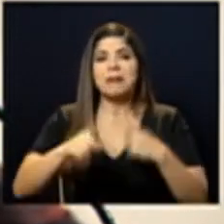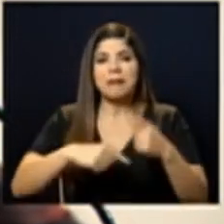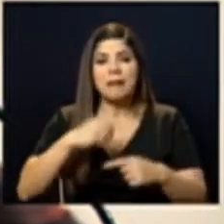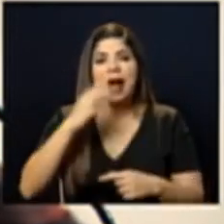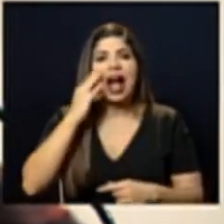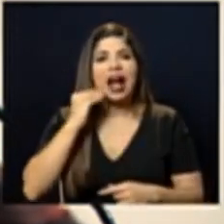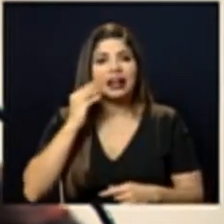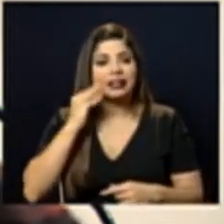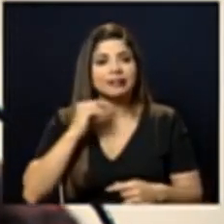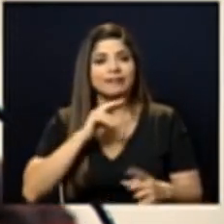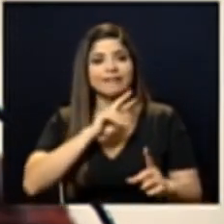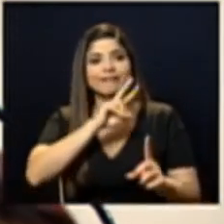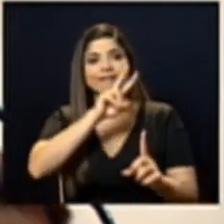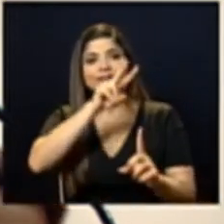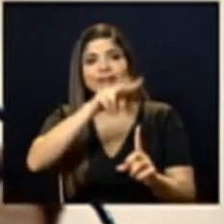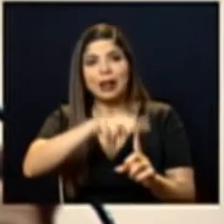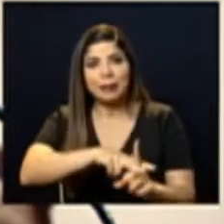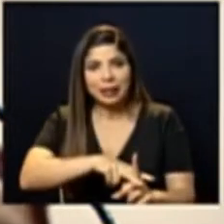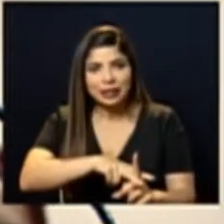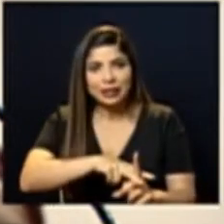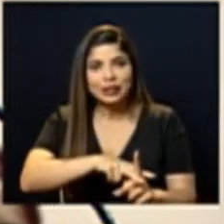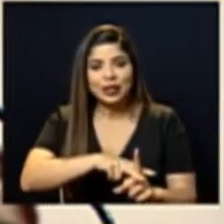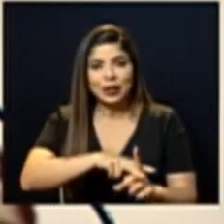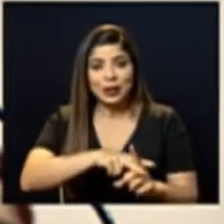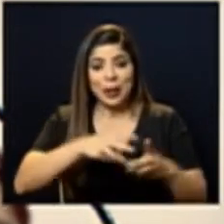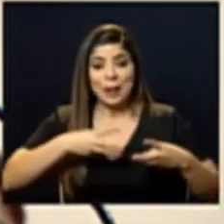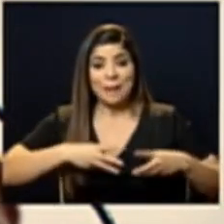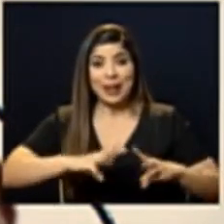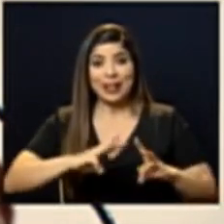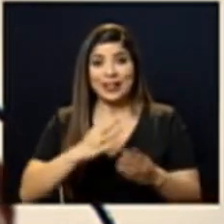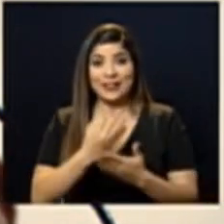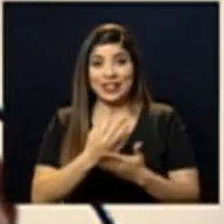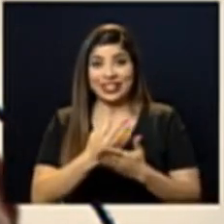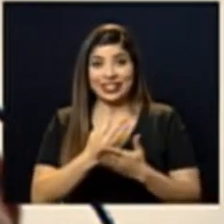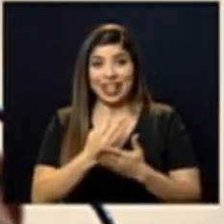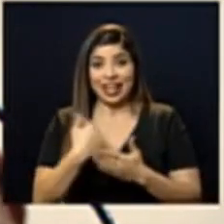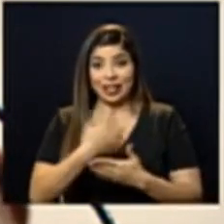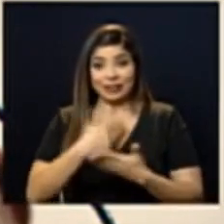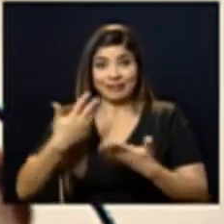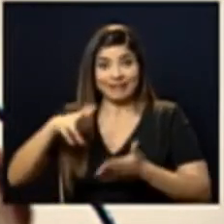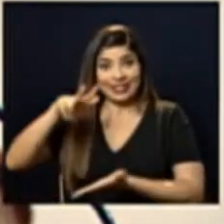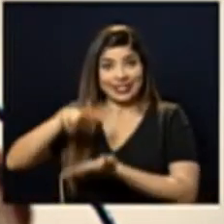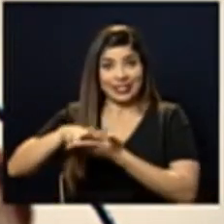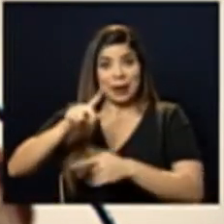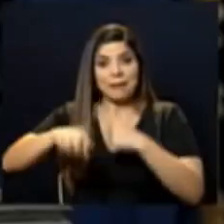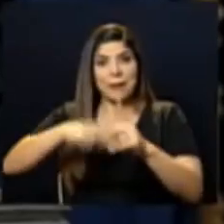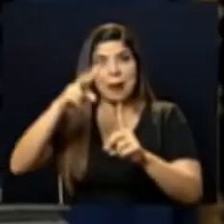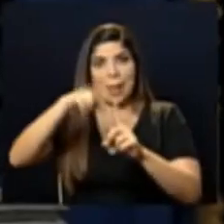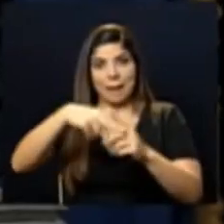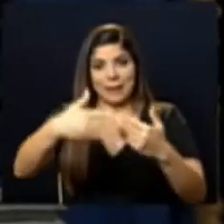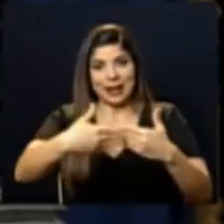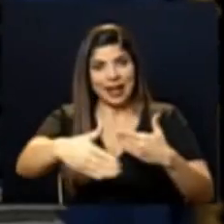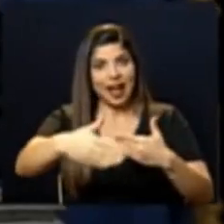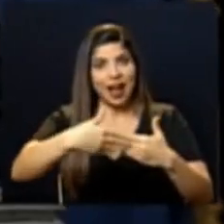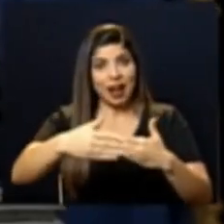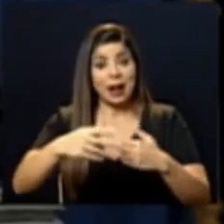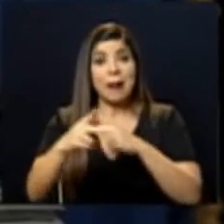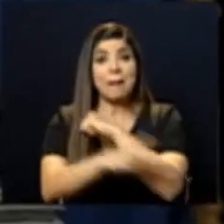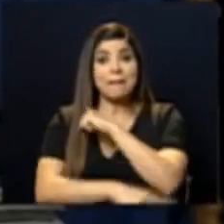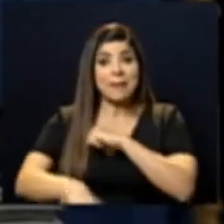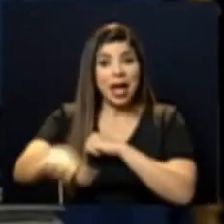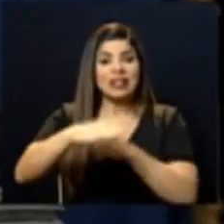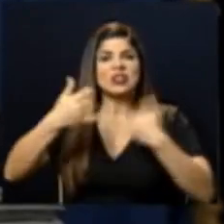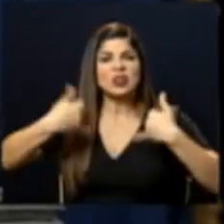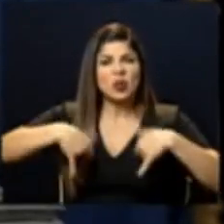Experimentaremos la puesta en práctica de las medidas fiscales que adoptamos. Y como país tenemos aún